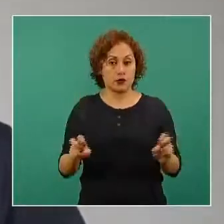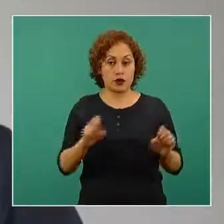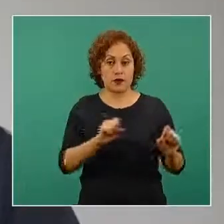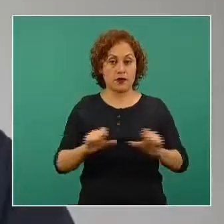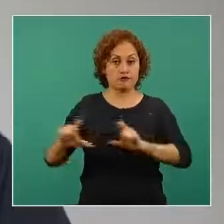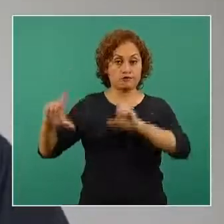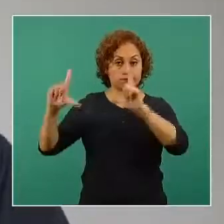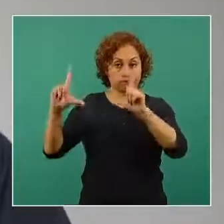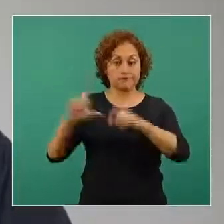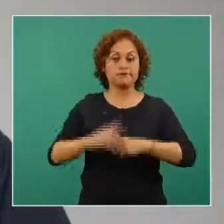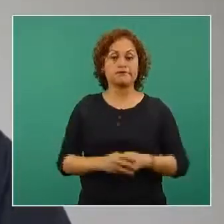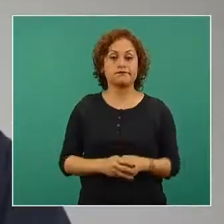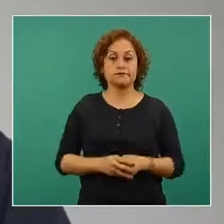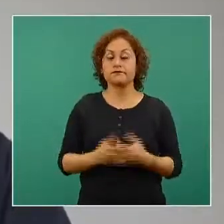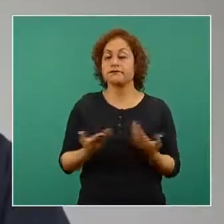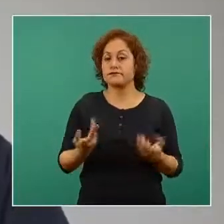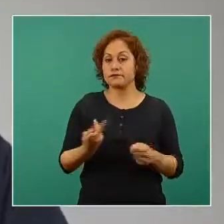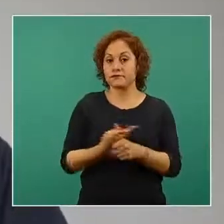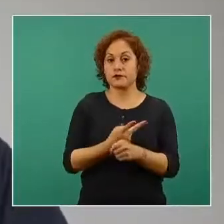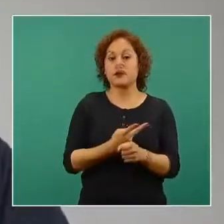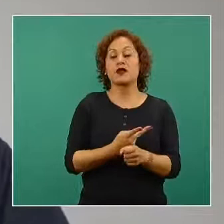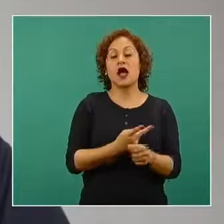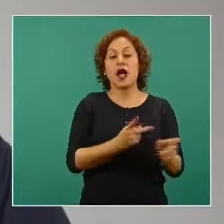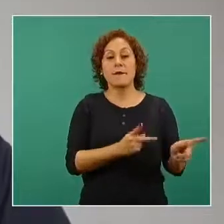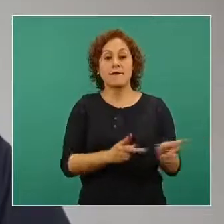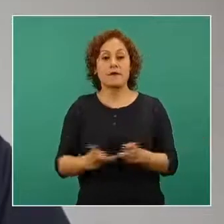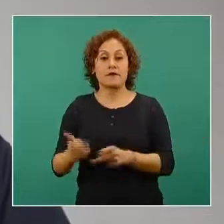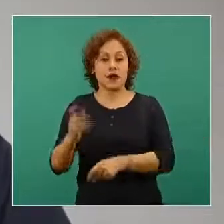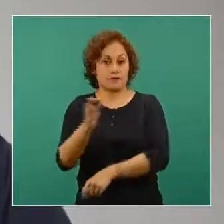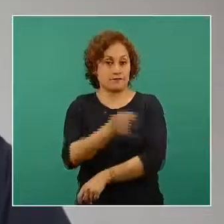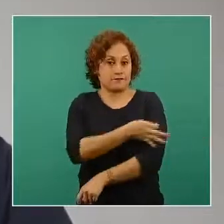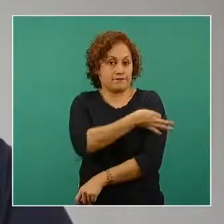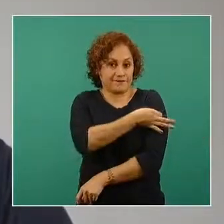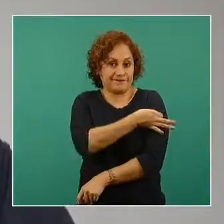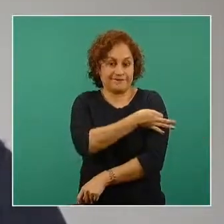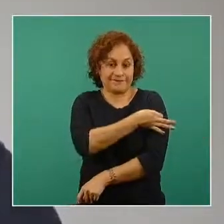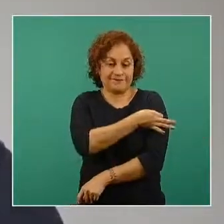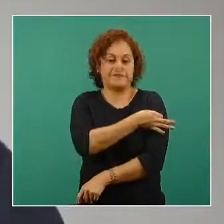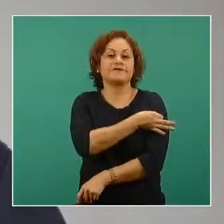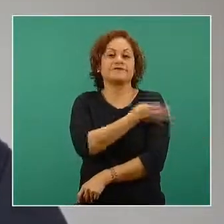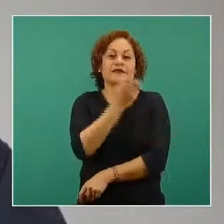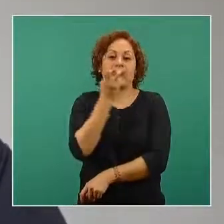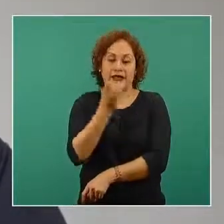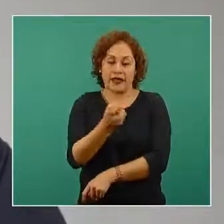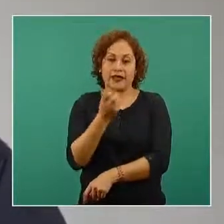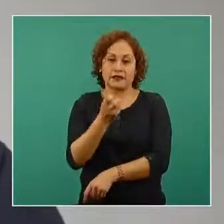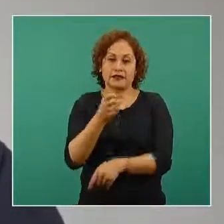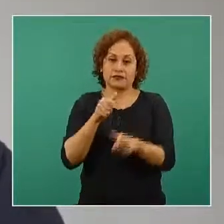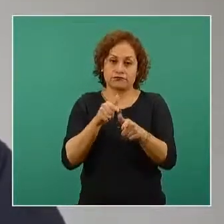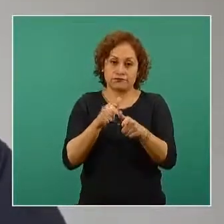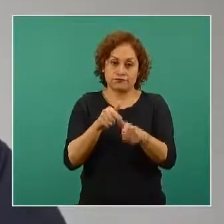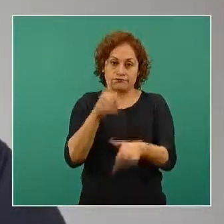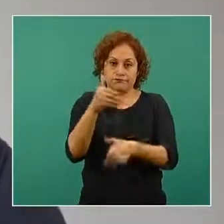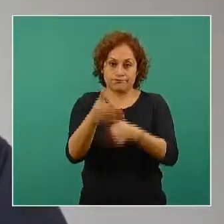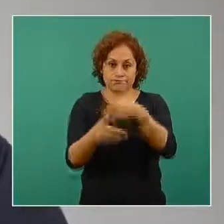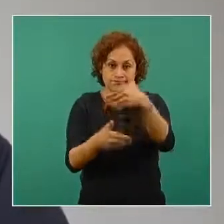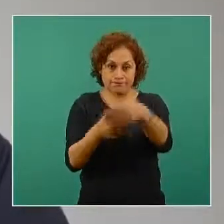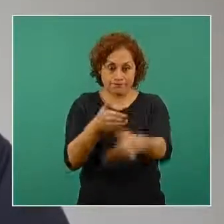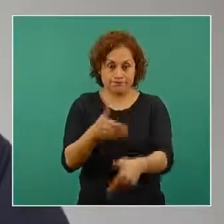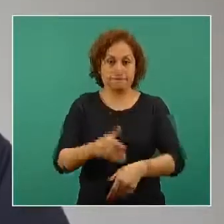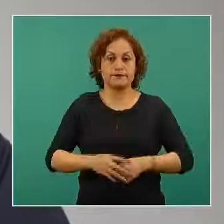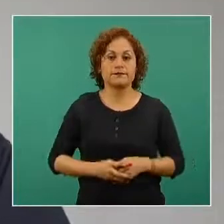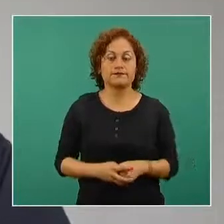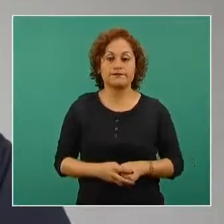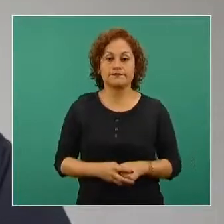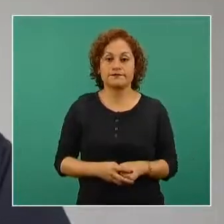que es la Estrategia Nacional de Vacunación y cómo esta continúa avanzando en nuestro país.